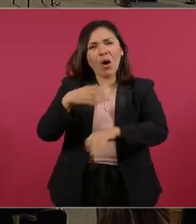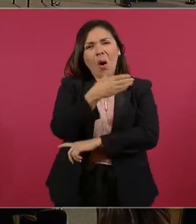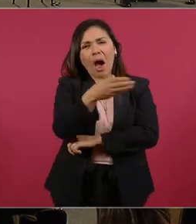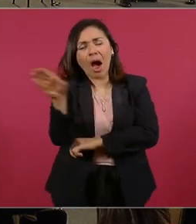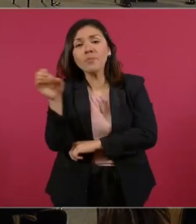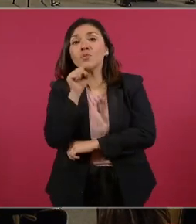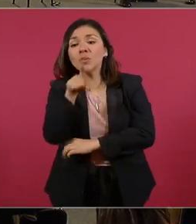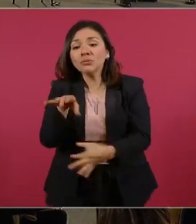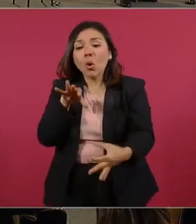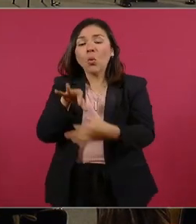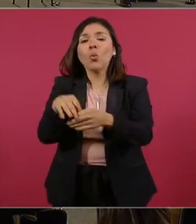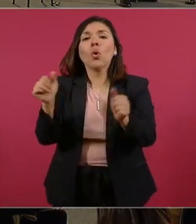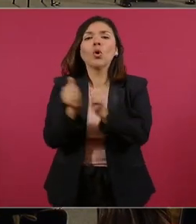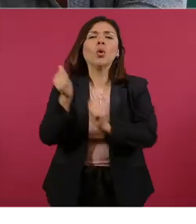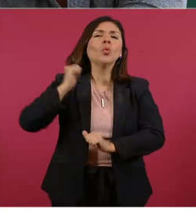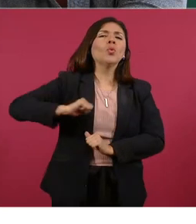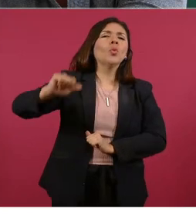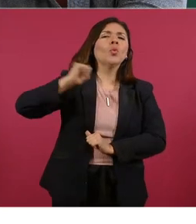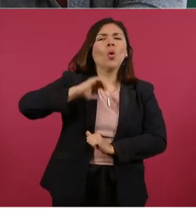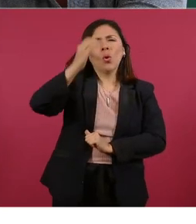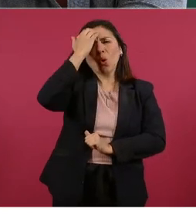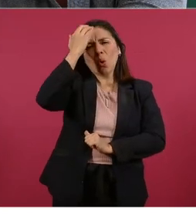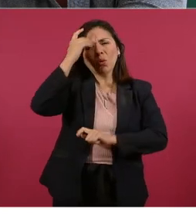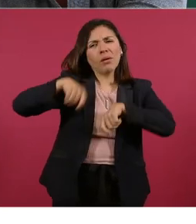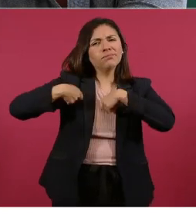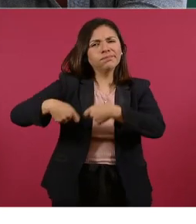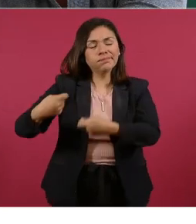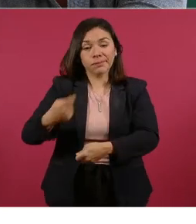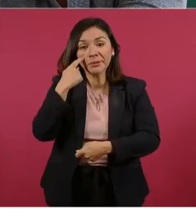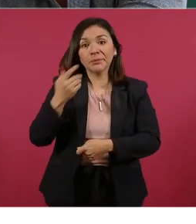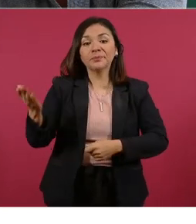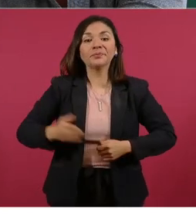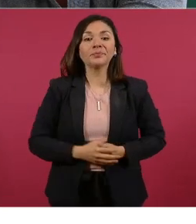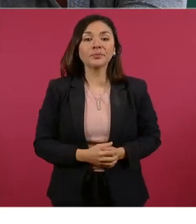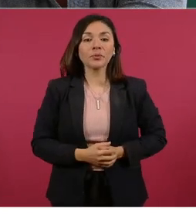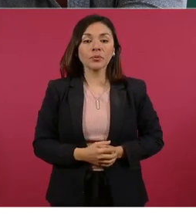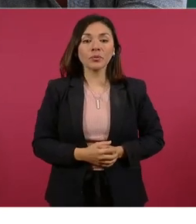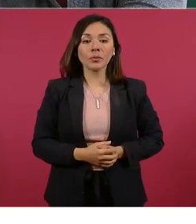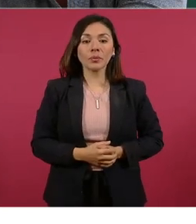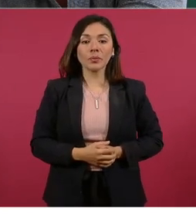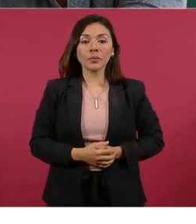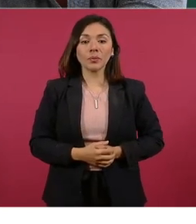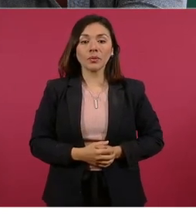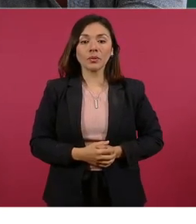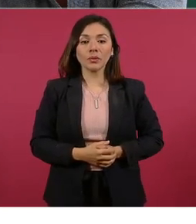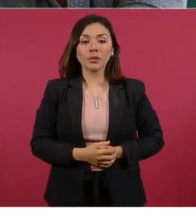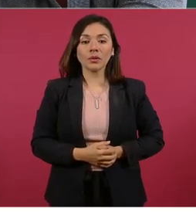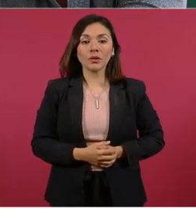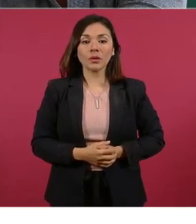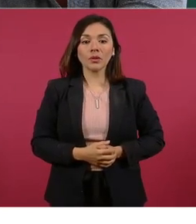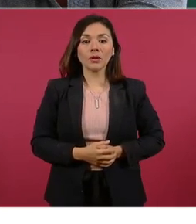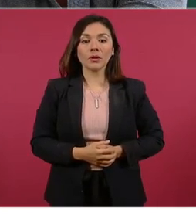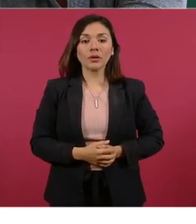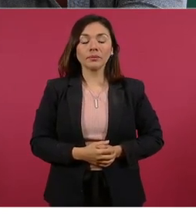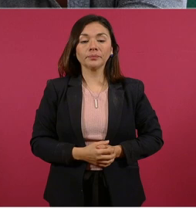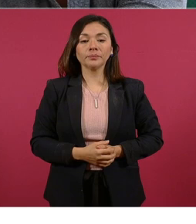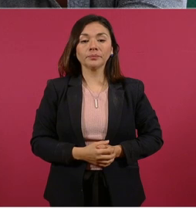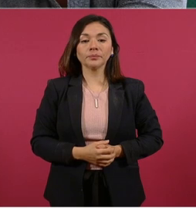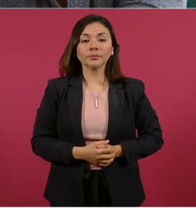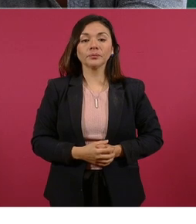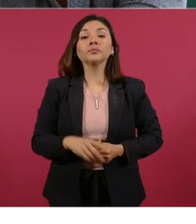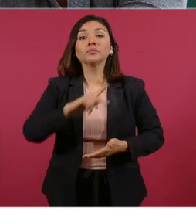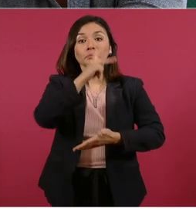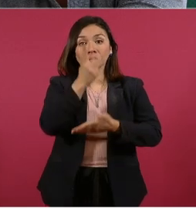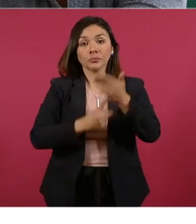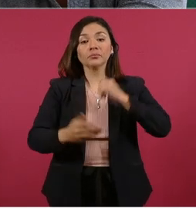saberes ancestrales de nuestros campesinos y campesinas. Sembrando Vida está en 24 entidades y se